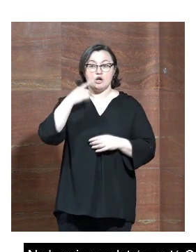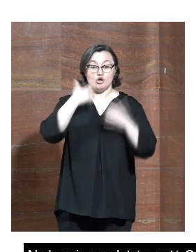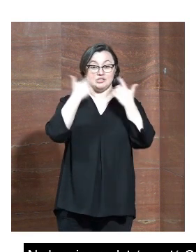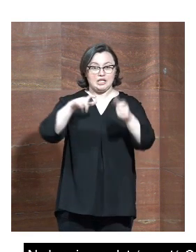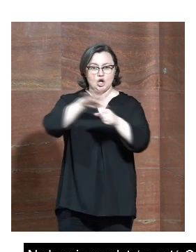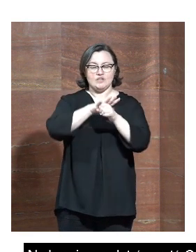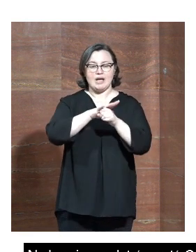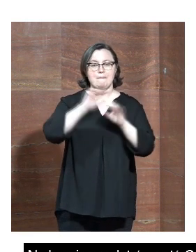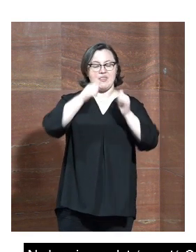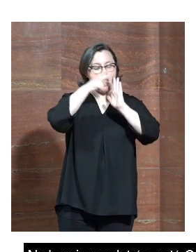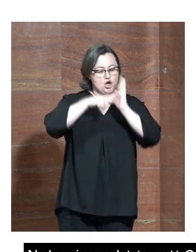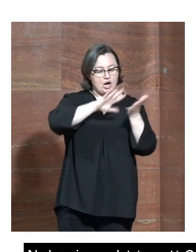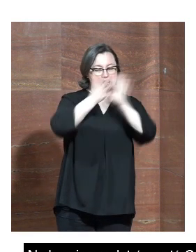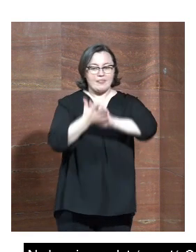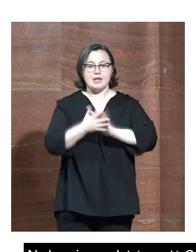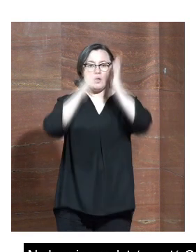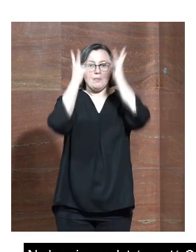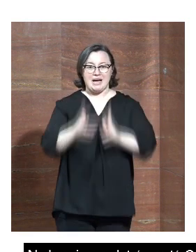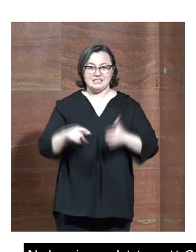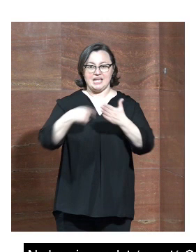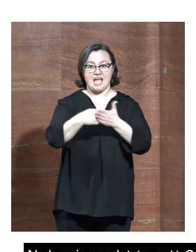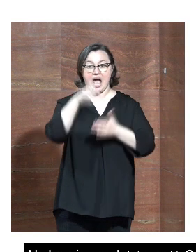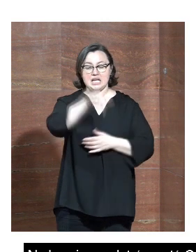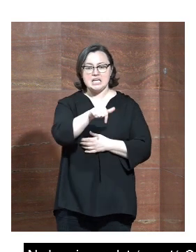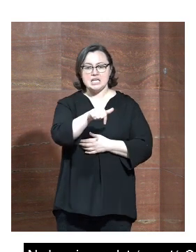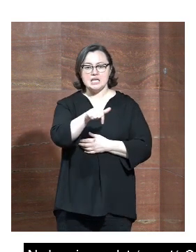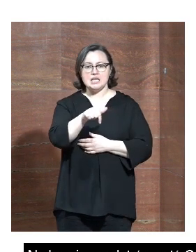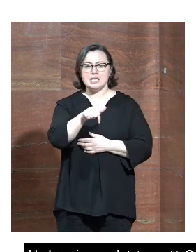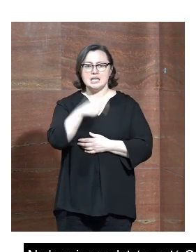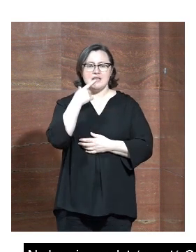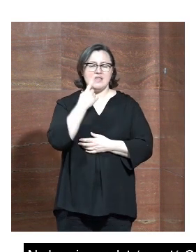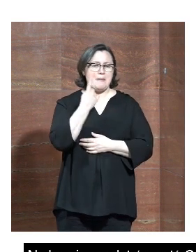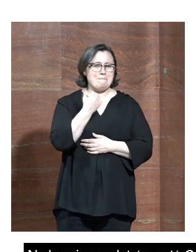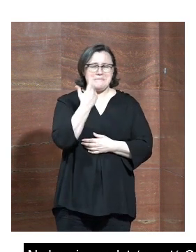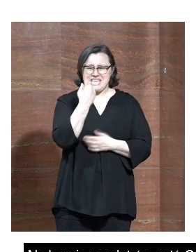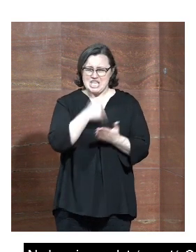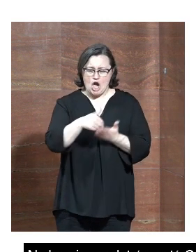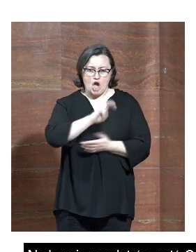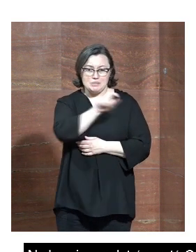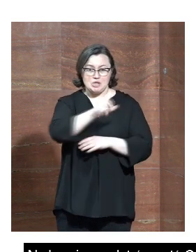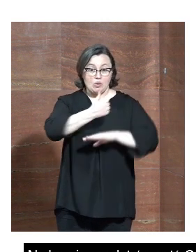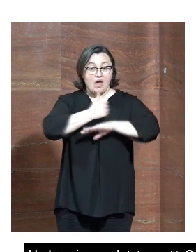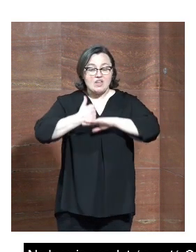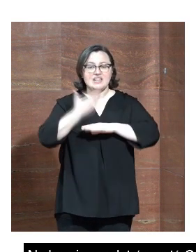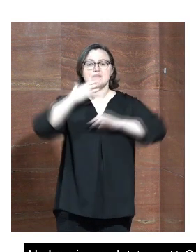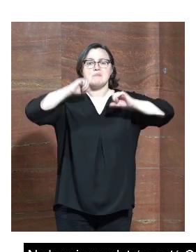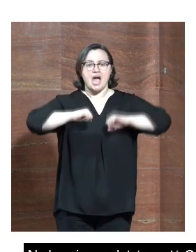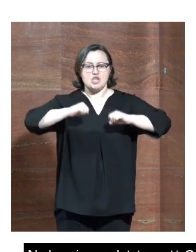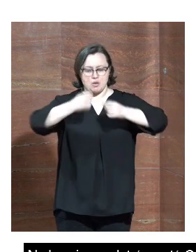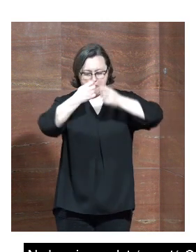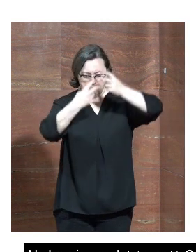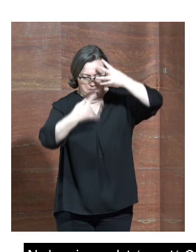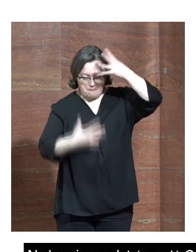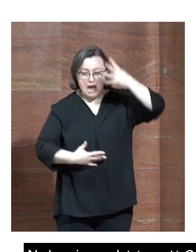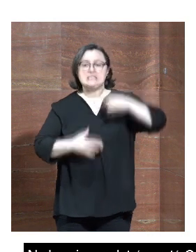a regular y a darse cuenta de que aquí hay decenas de miles o millones de ciudadanos mayores que, como él